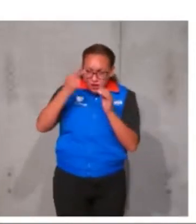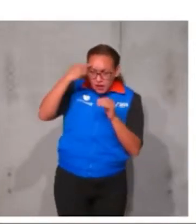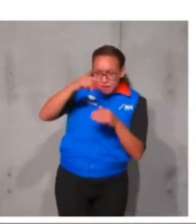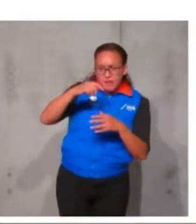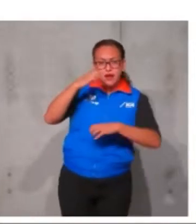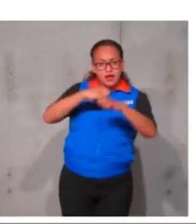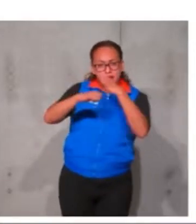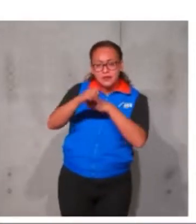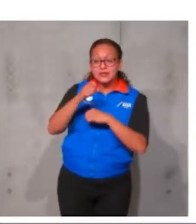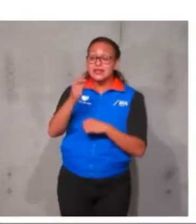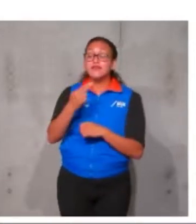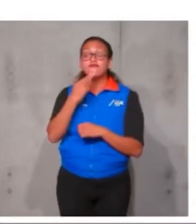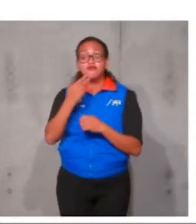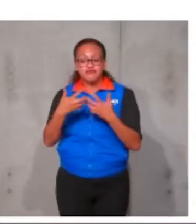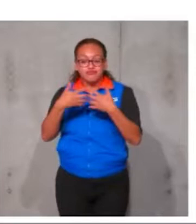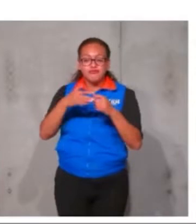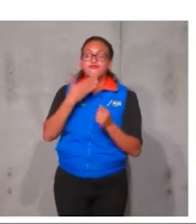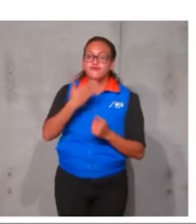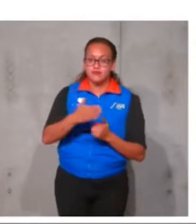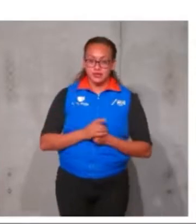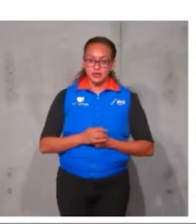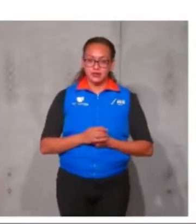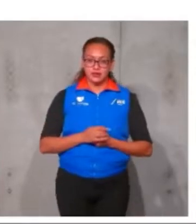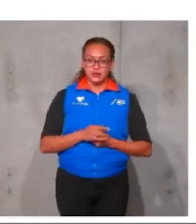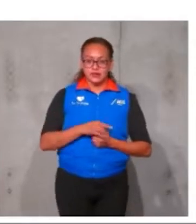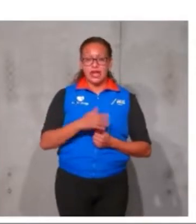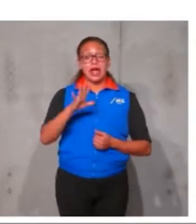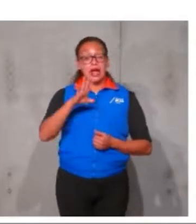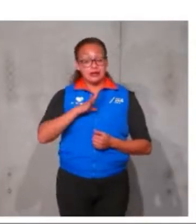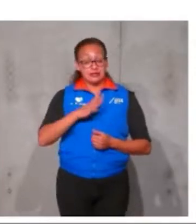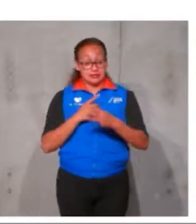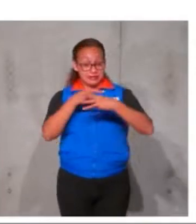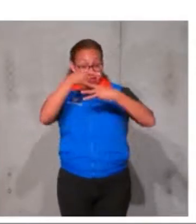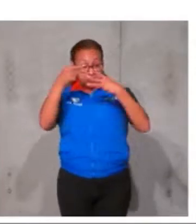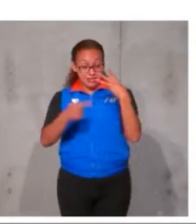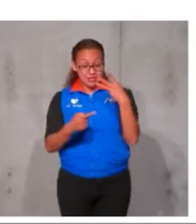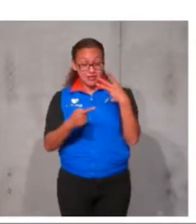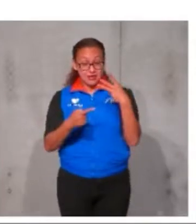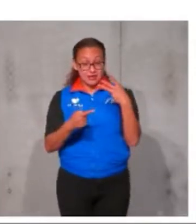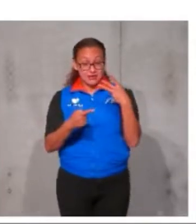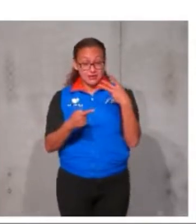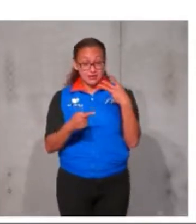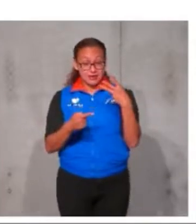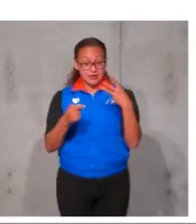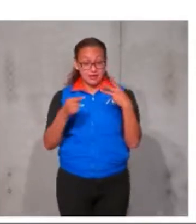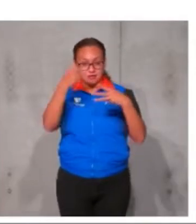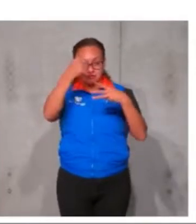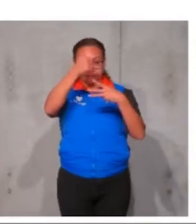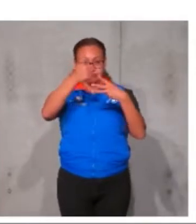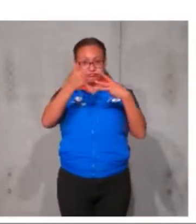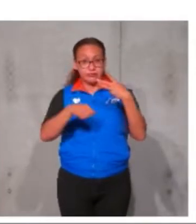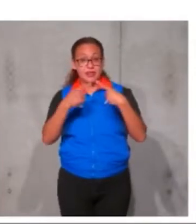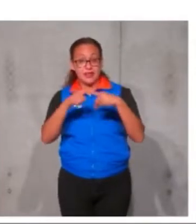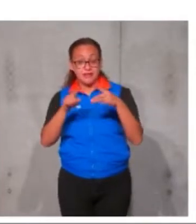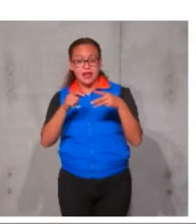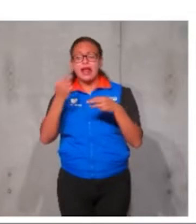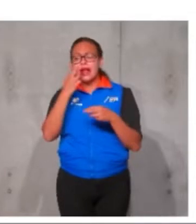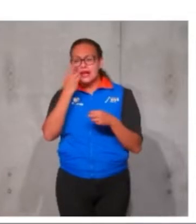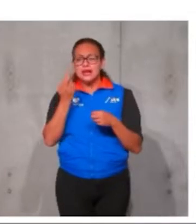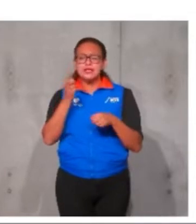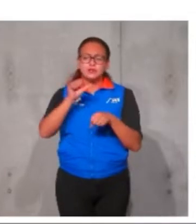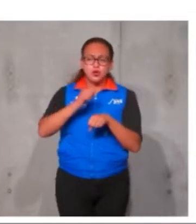las empresas en tema de sostenibilidad. Como sabemos, hay tres grandes dimensiones de